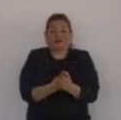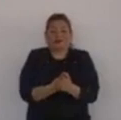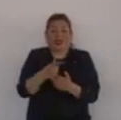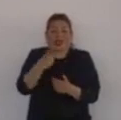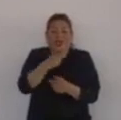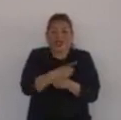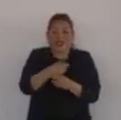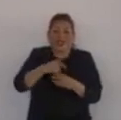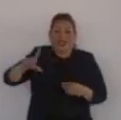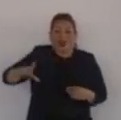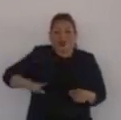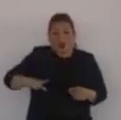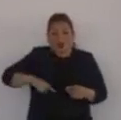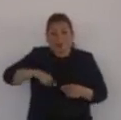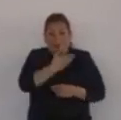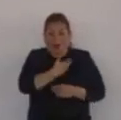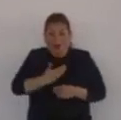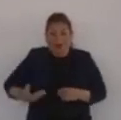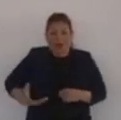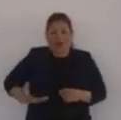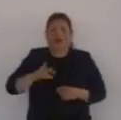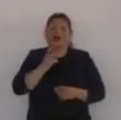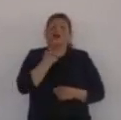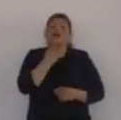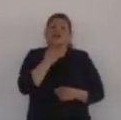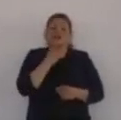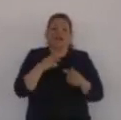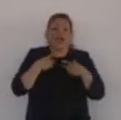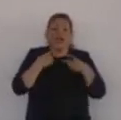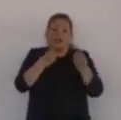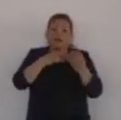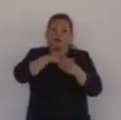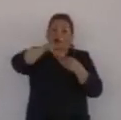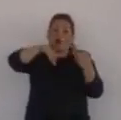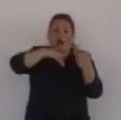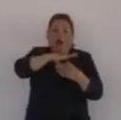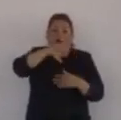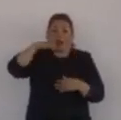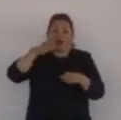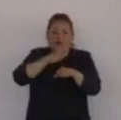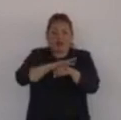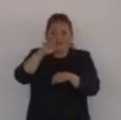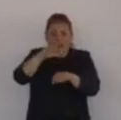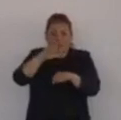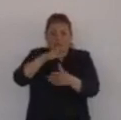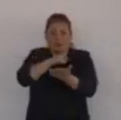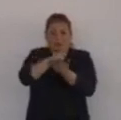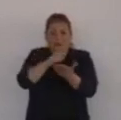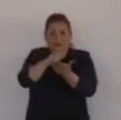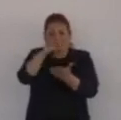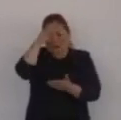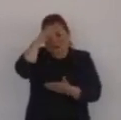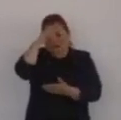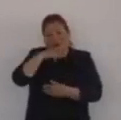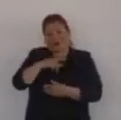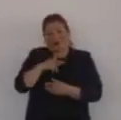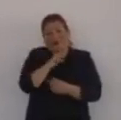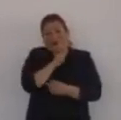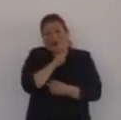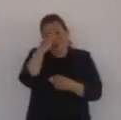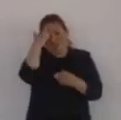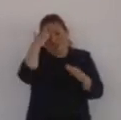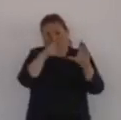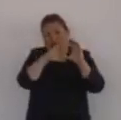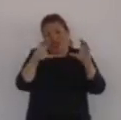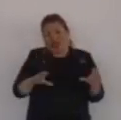el gobierno del presidente de la República a todos los adultos mayores de la ciudad, esto que es un